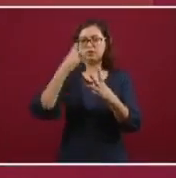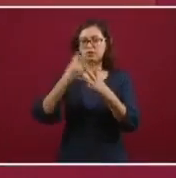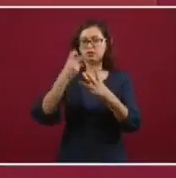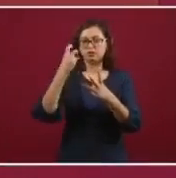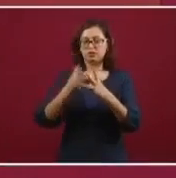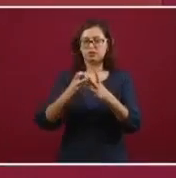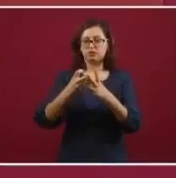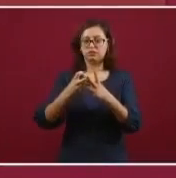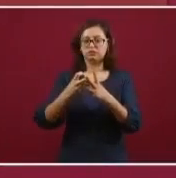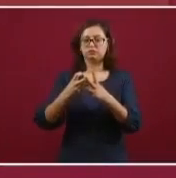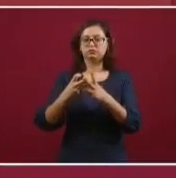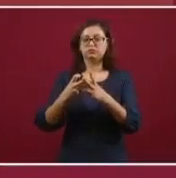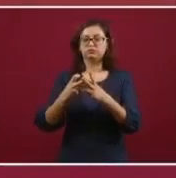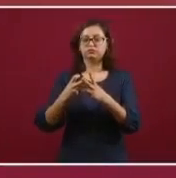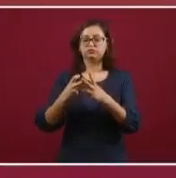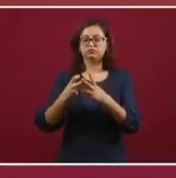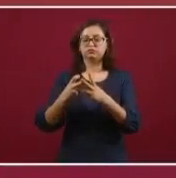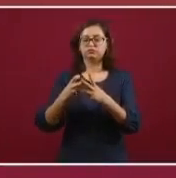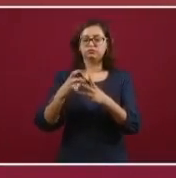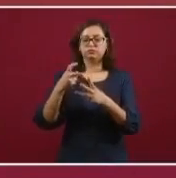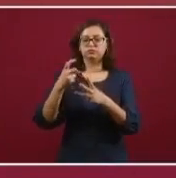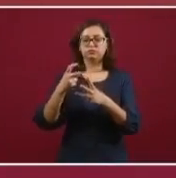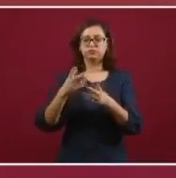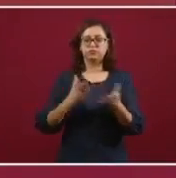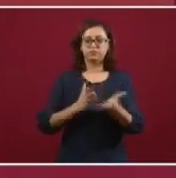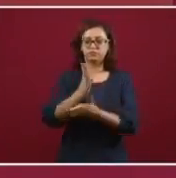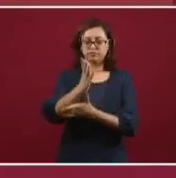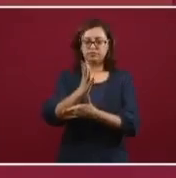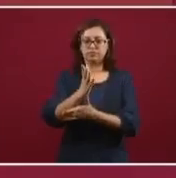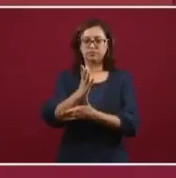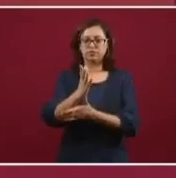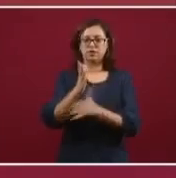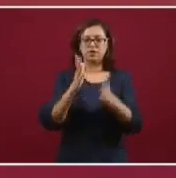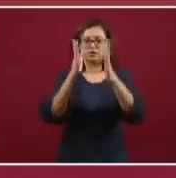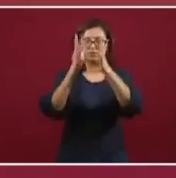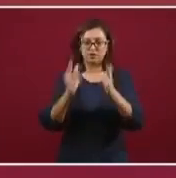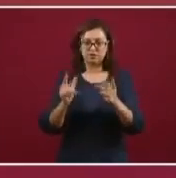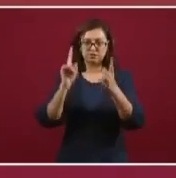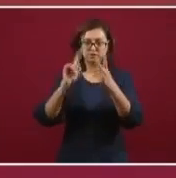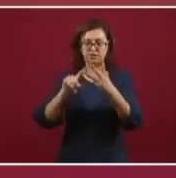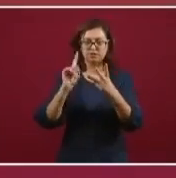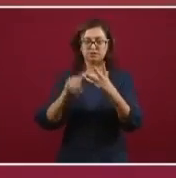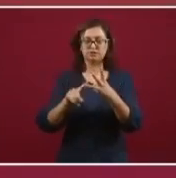defensa de México cuando la intervención francesa,